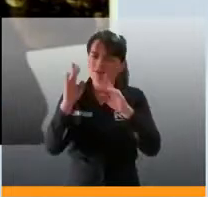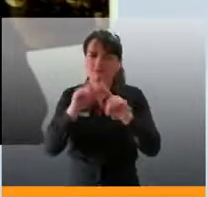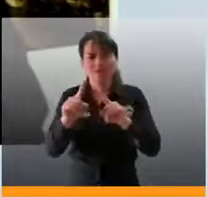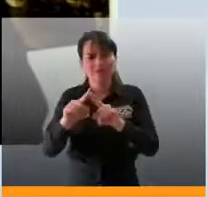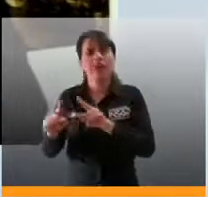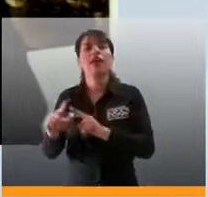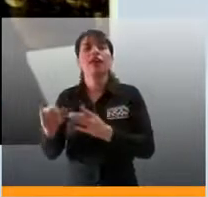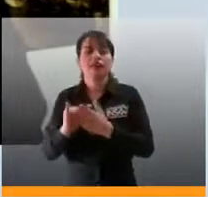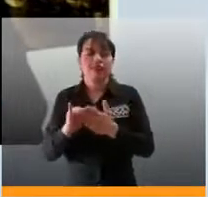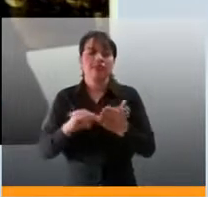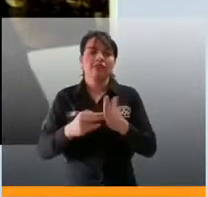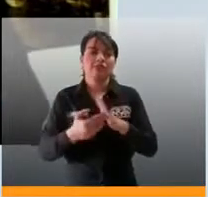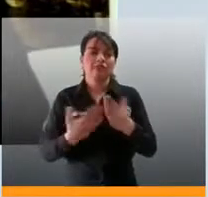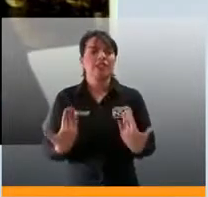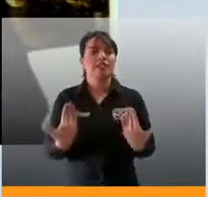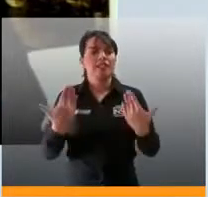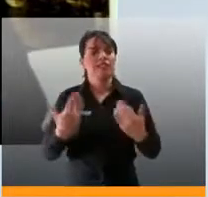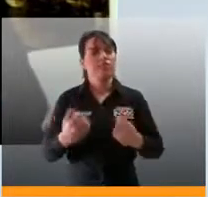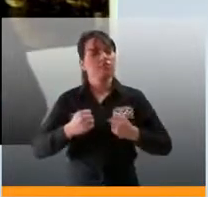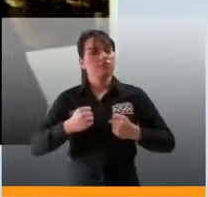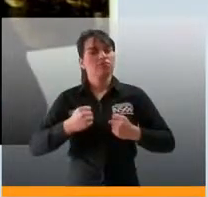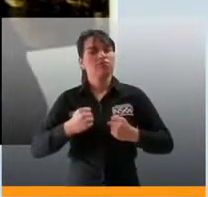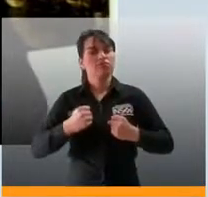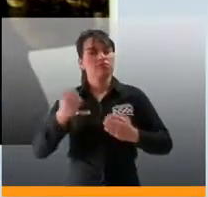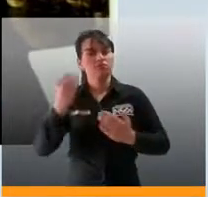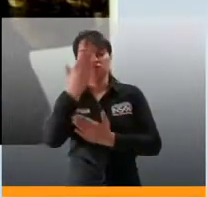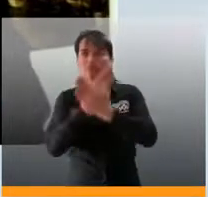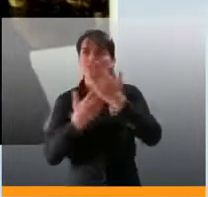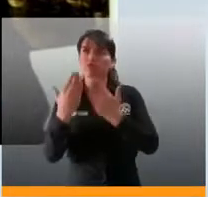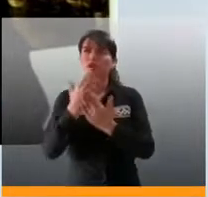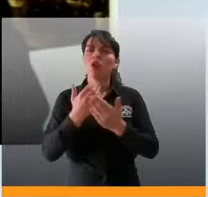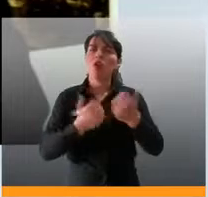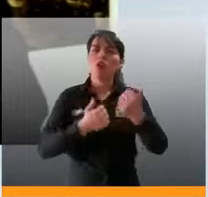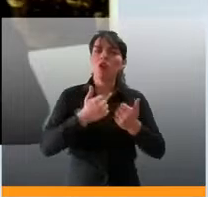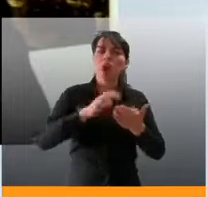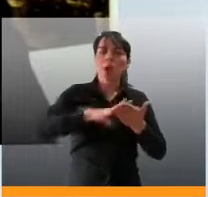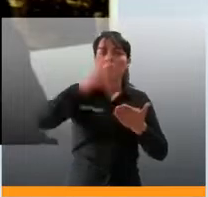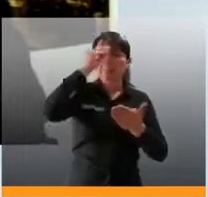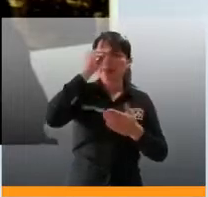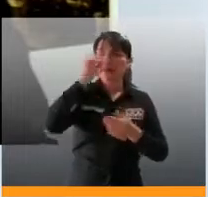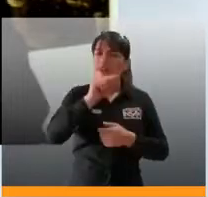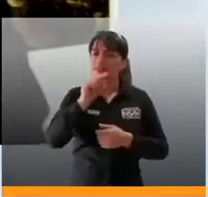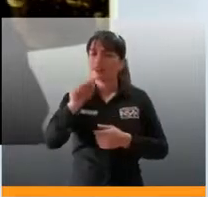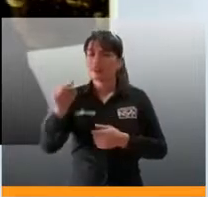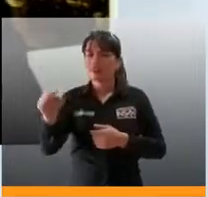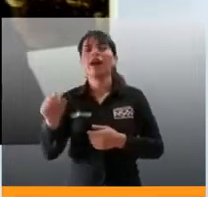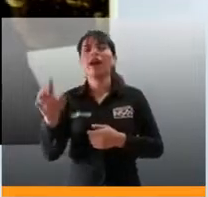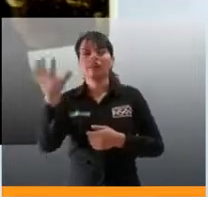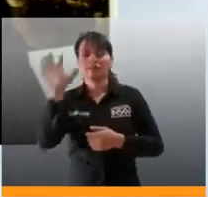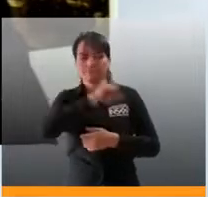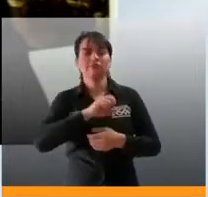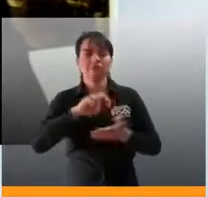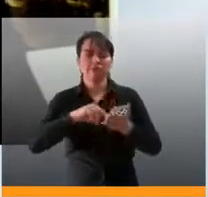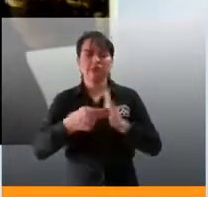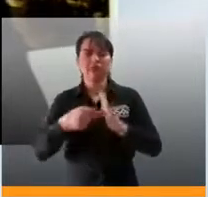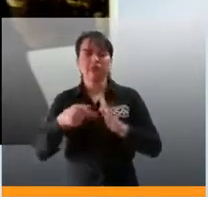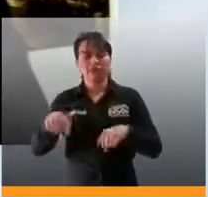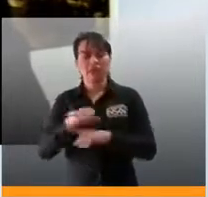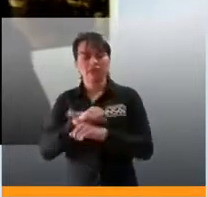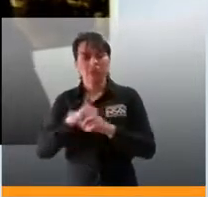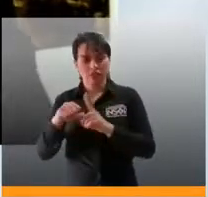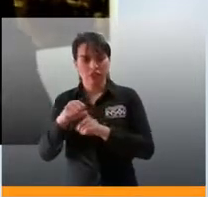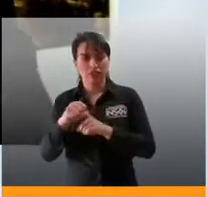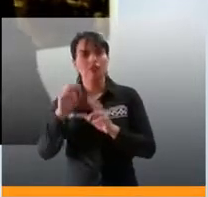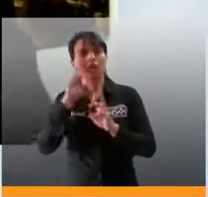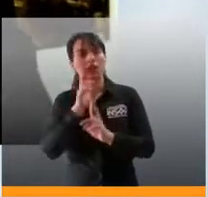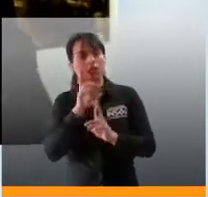llevado a robustecer y hacer el análisis de cuáles serían los aprendizajes que realmente estamos teniendo nosotros como sociedad, y el